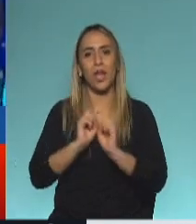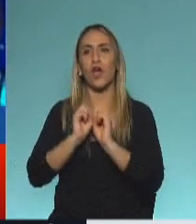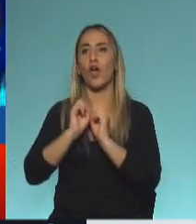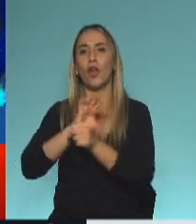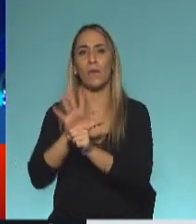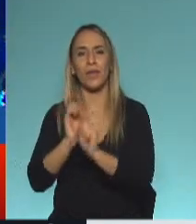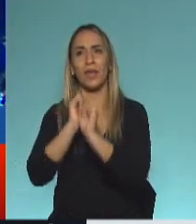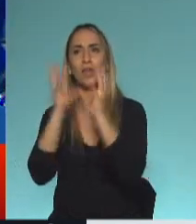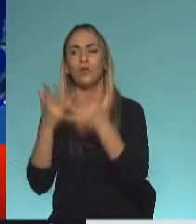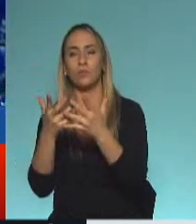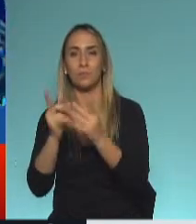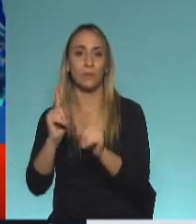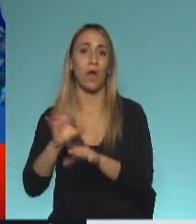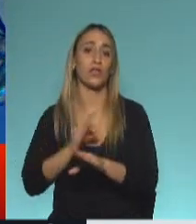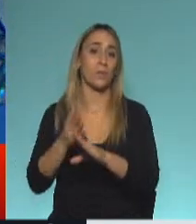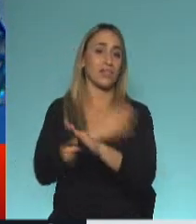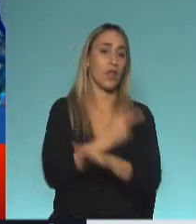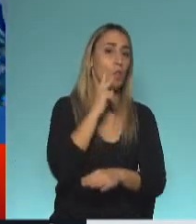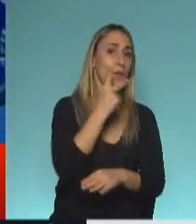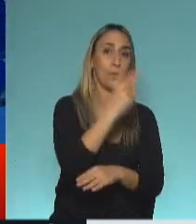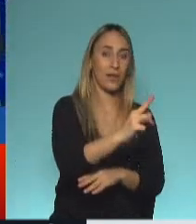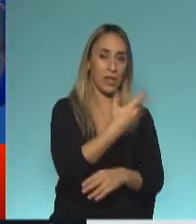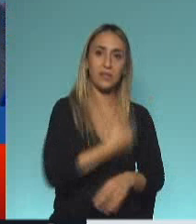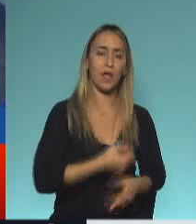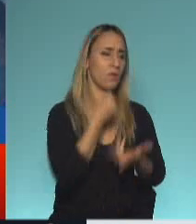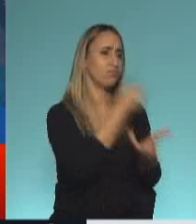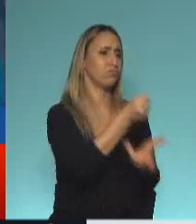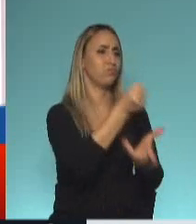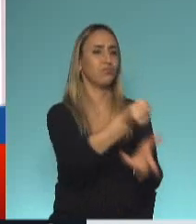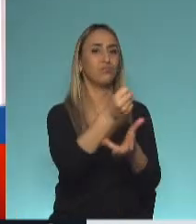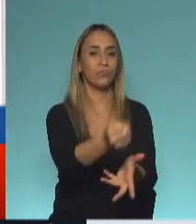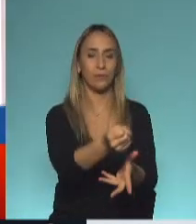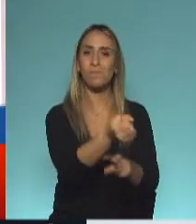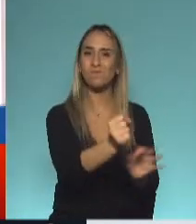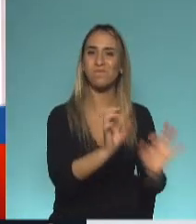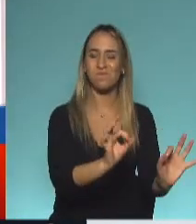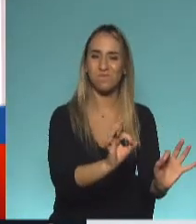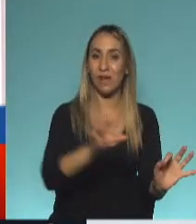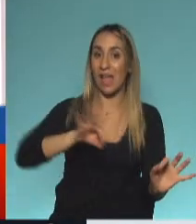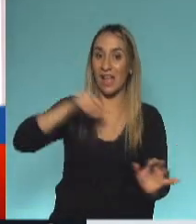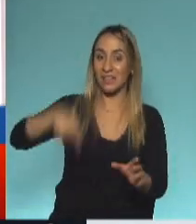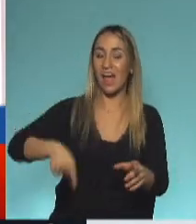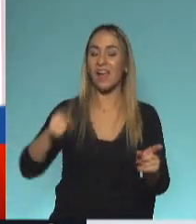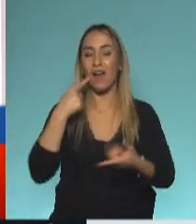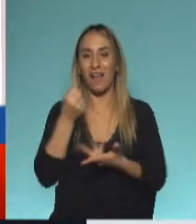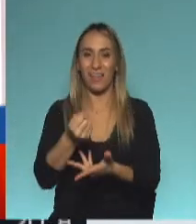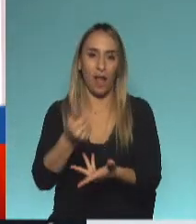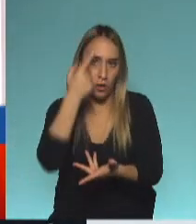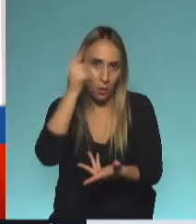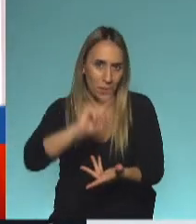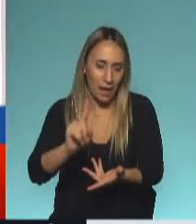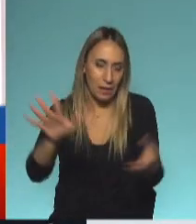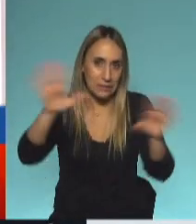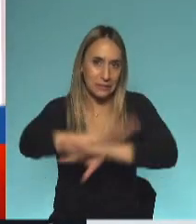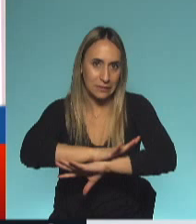y toda la asistencia económica por parte del estado que vivimos pero no se esperaba que tenga la magnitud que hoy tiene económica